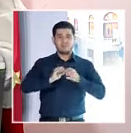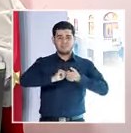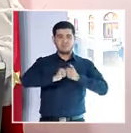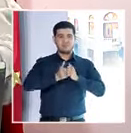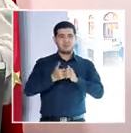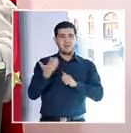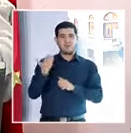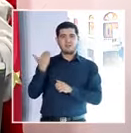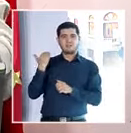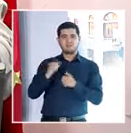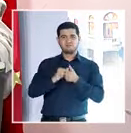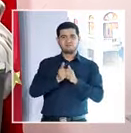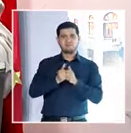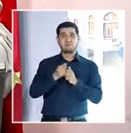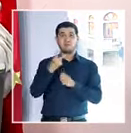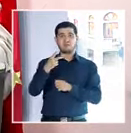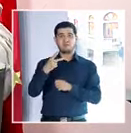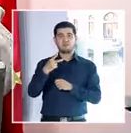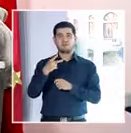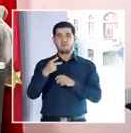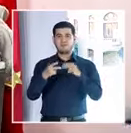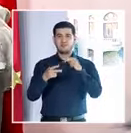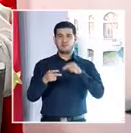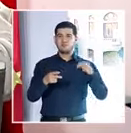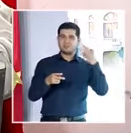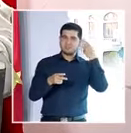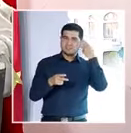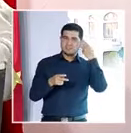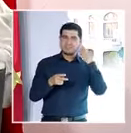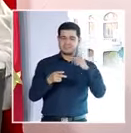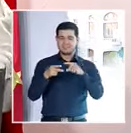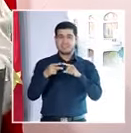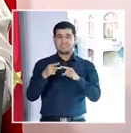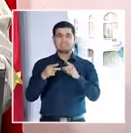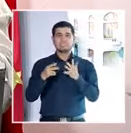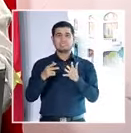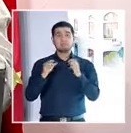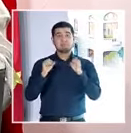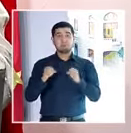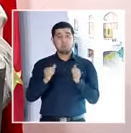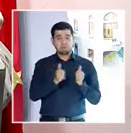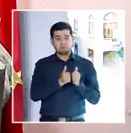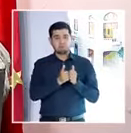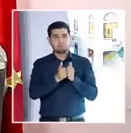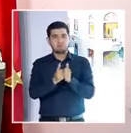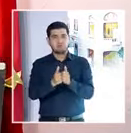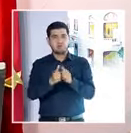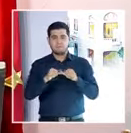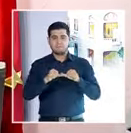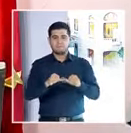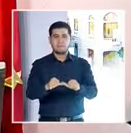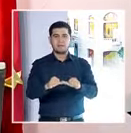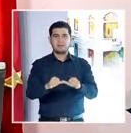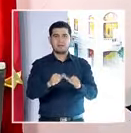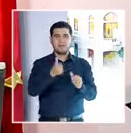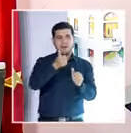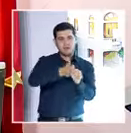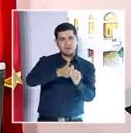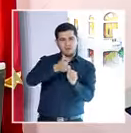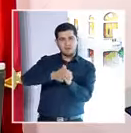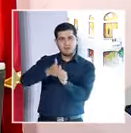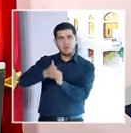deportivo para los dos Santanderes? Y así como ese, el lograr un acompañamiento permanente a cada una de